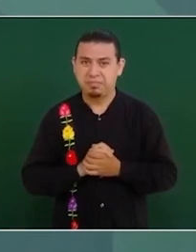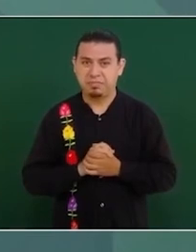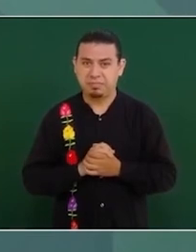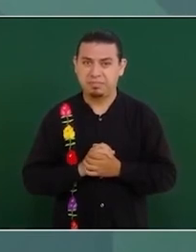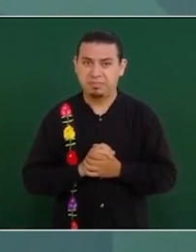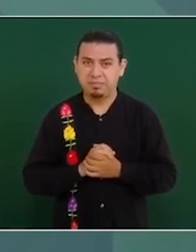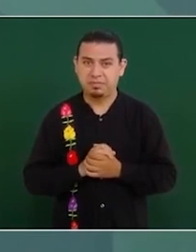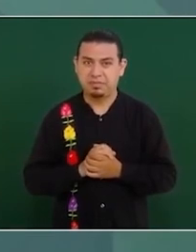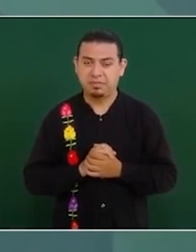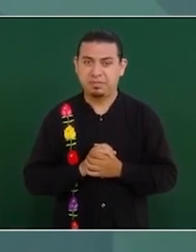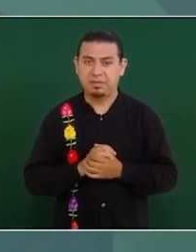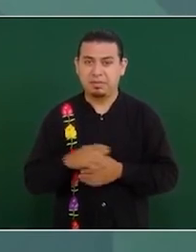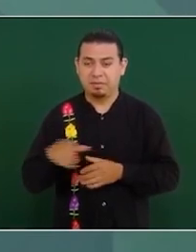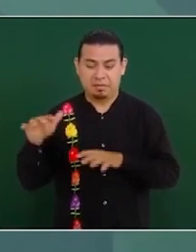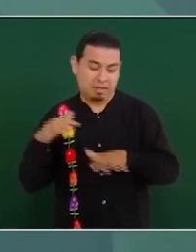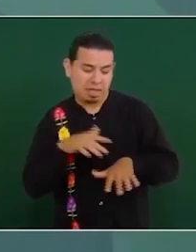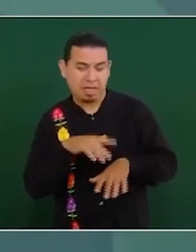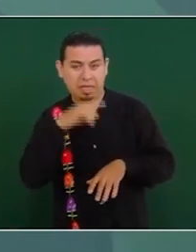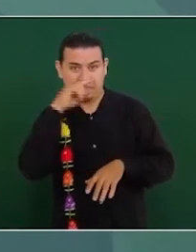piensa la gente,